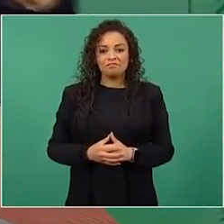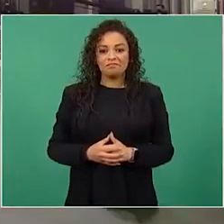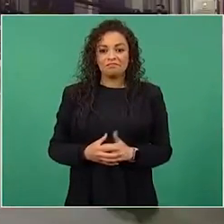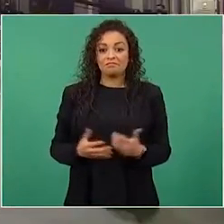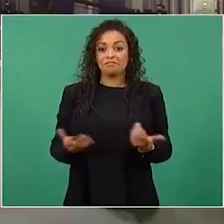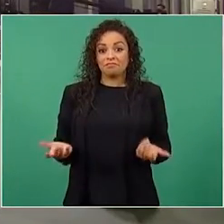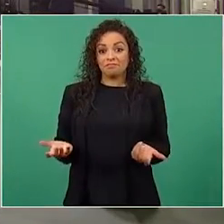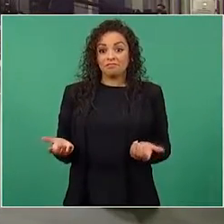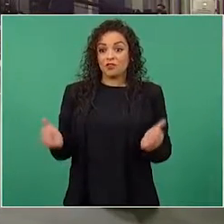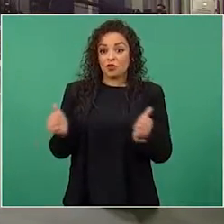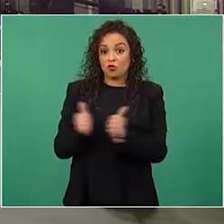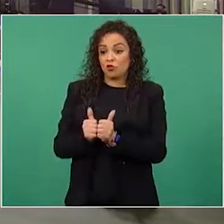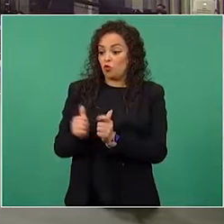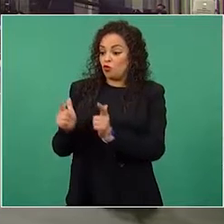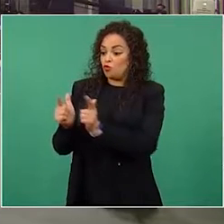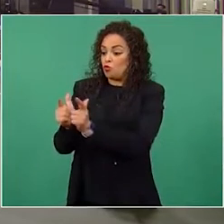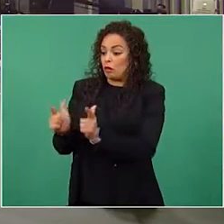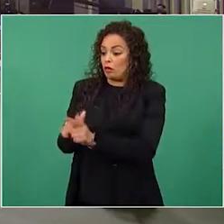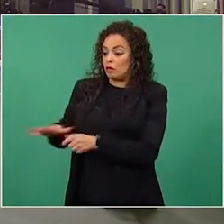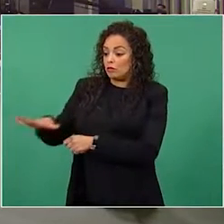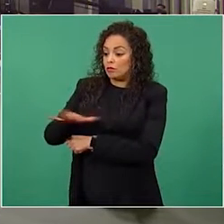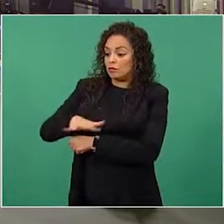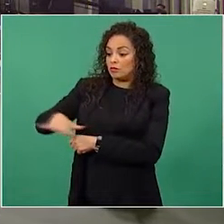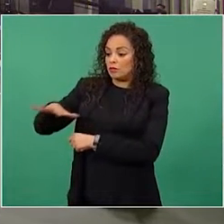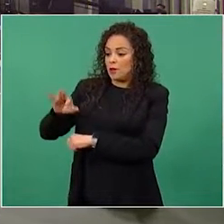nuestros intelectuales alcahuetes.